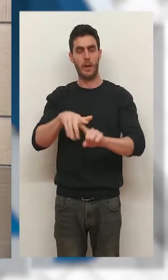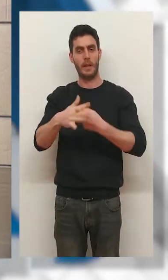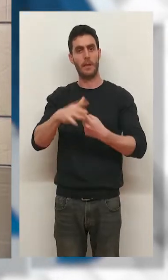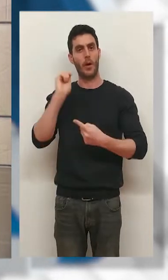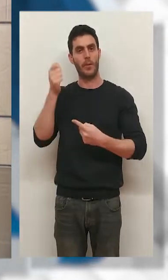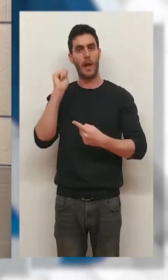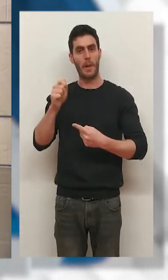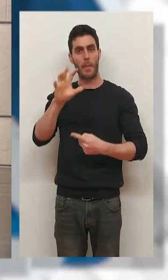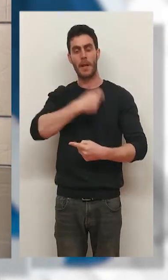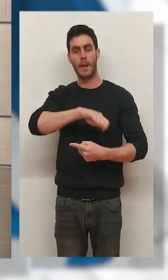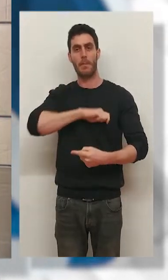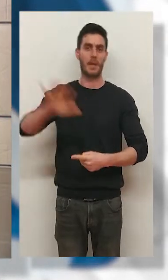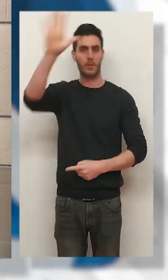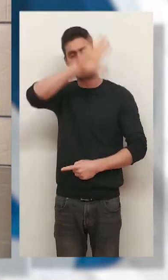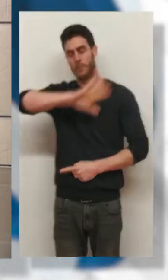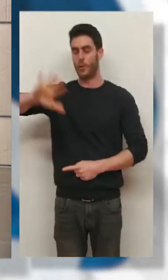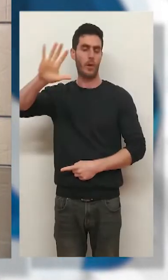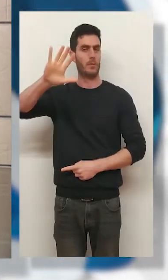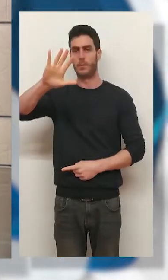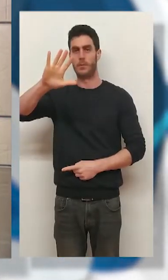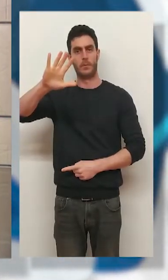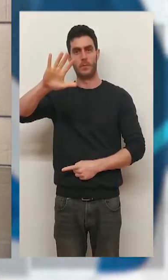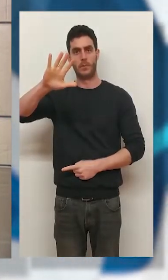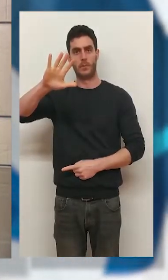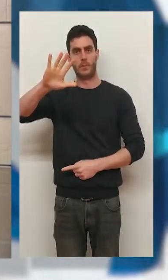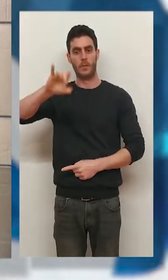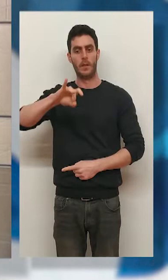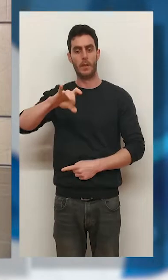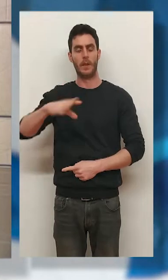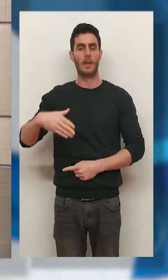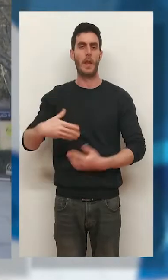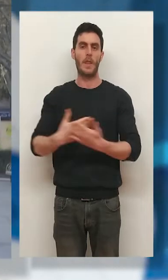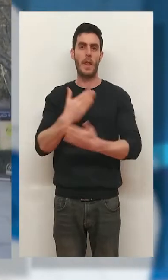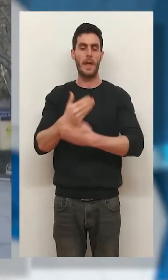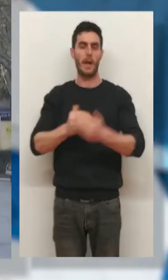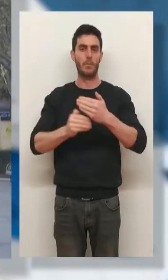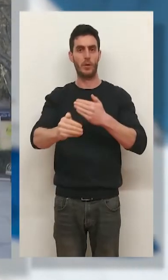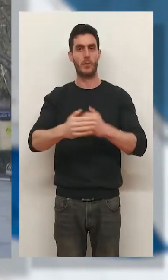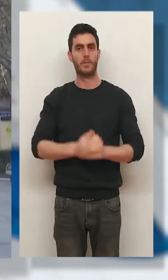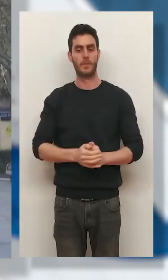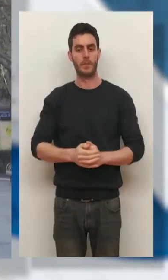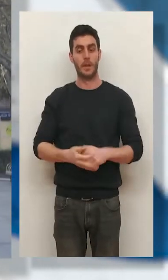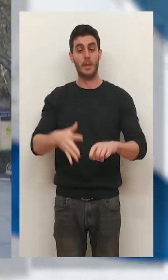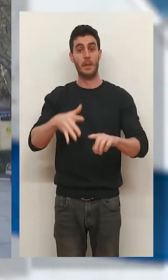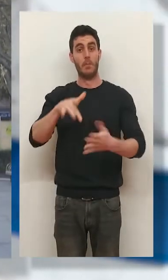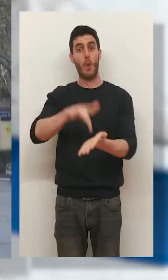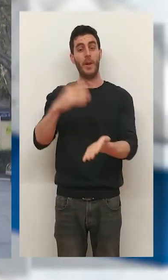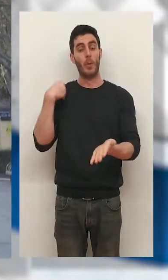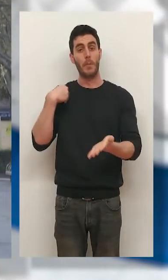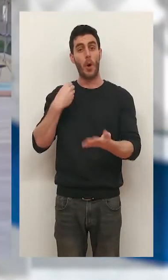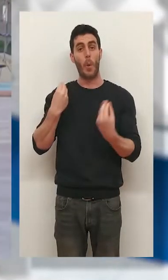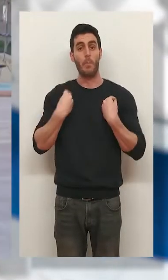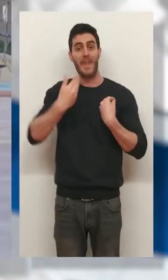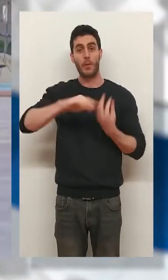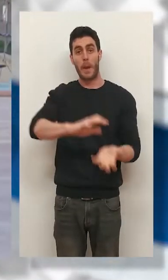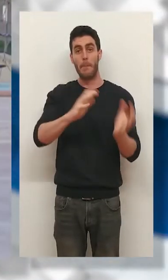de alarma en todo nuestro país, en toda España, durante los próximos 15 días. Sin duda, este momento cambió nuestras